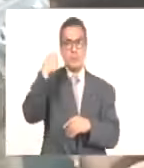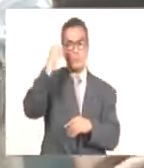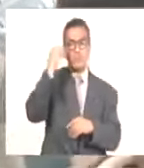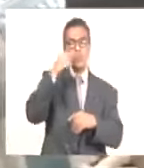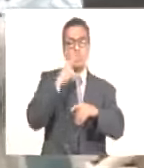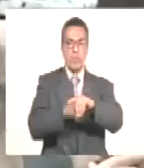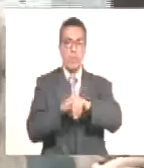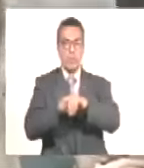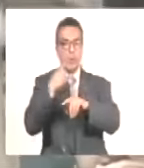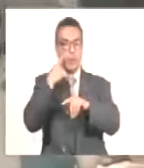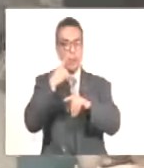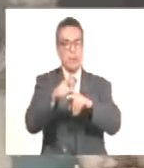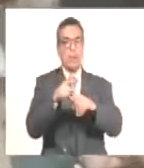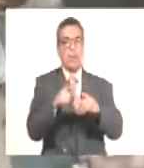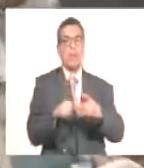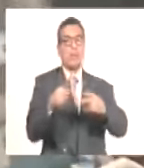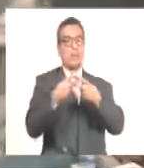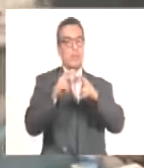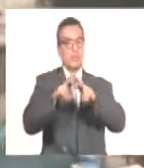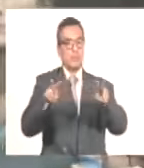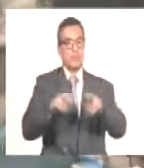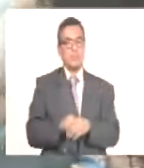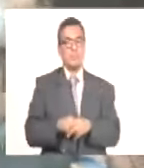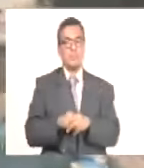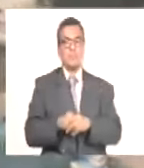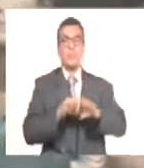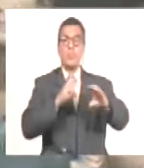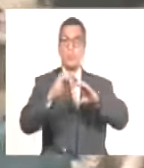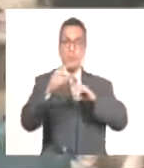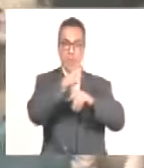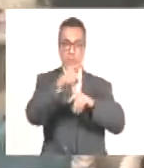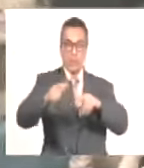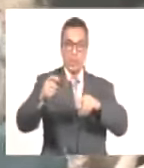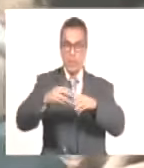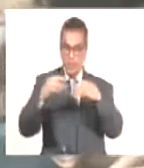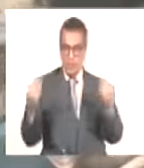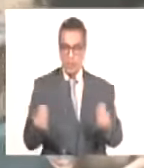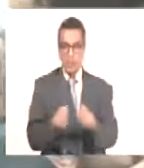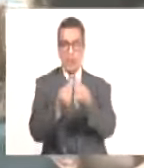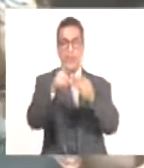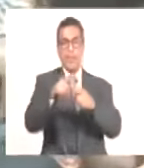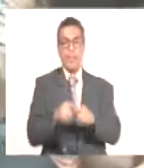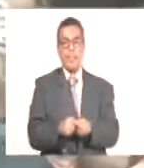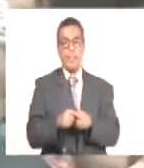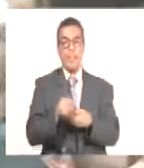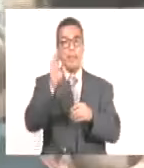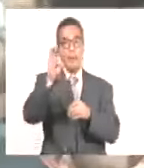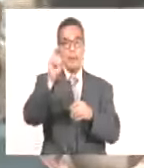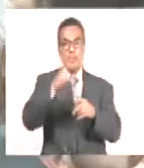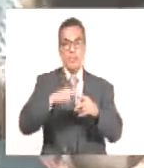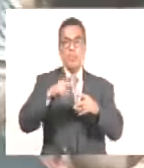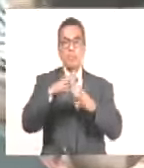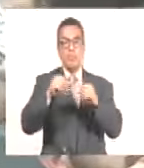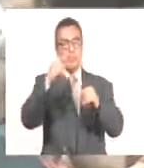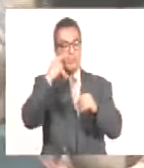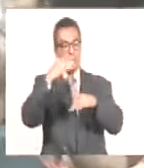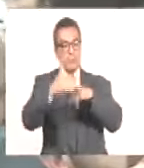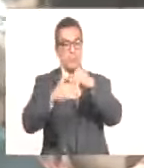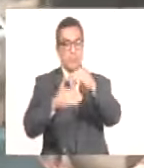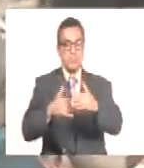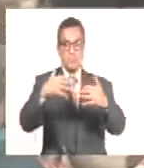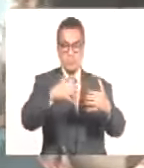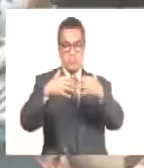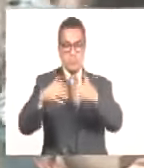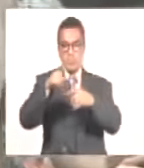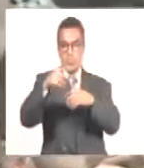el momento y aboguemos por la paz. A la comunidad árabe que nos acompaña en la patria, en la cotidianidad, en la